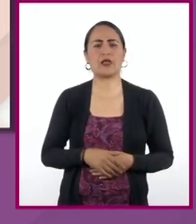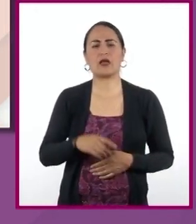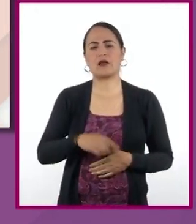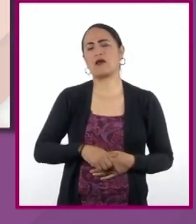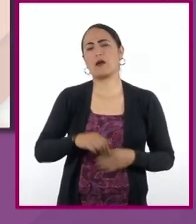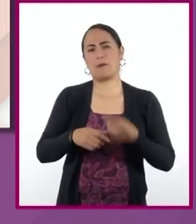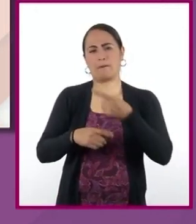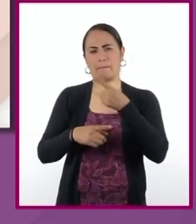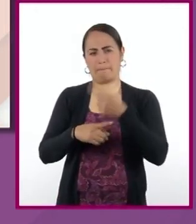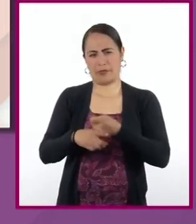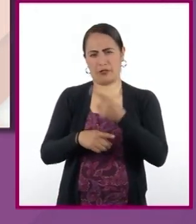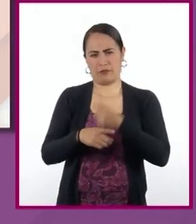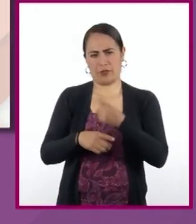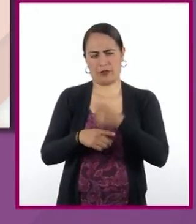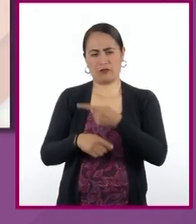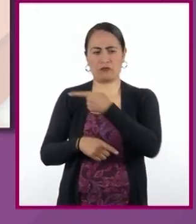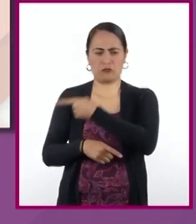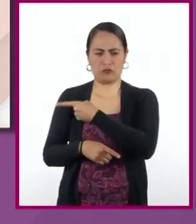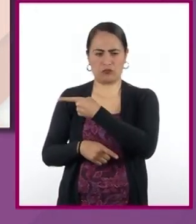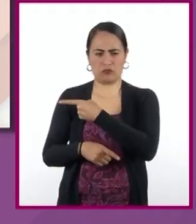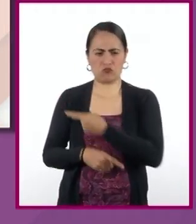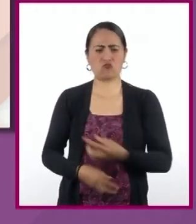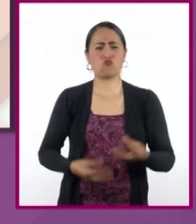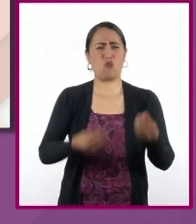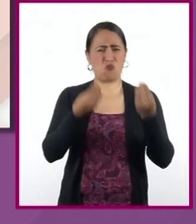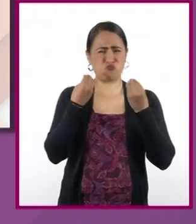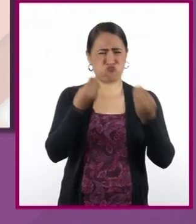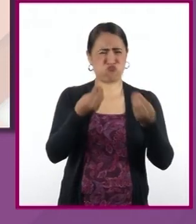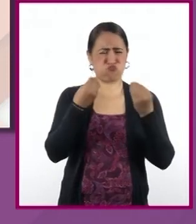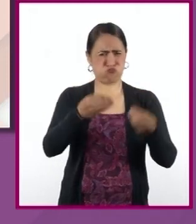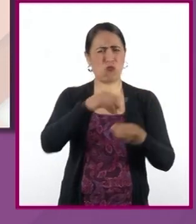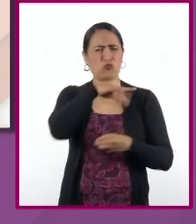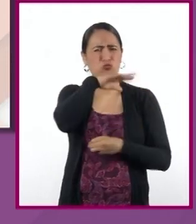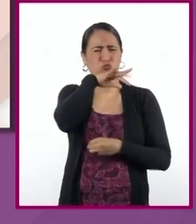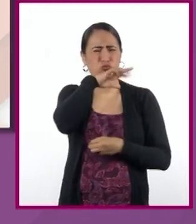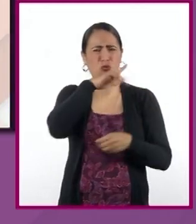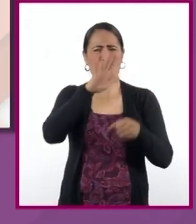texto dice, hay un montón de contaminación por